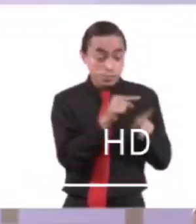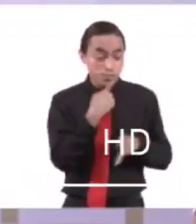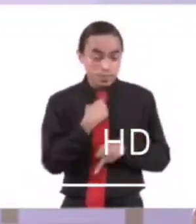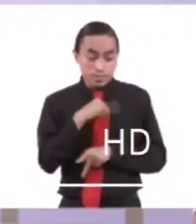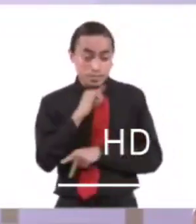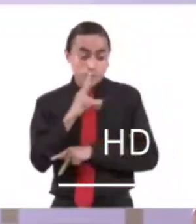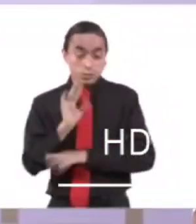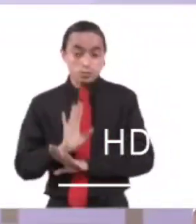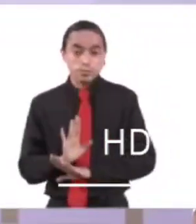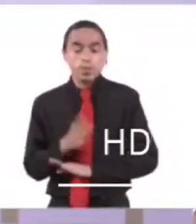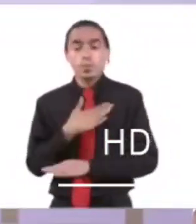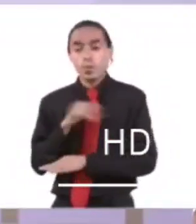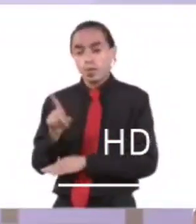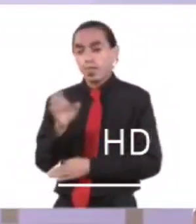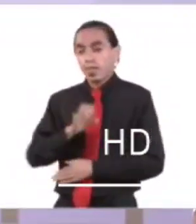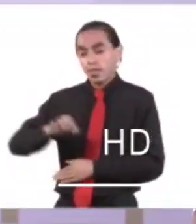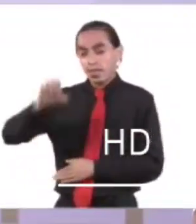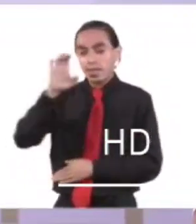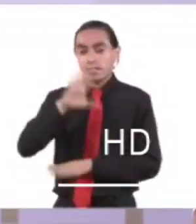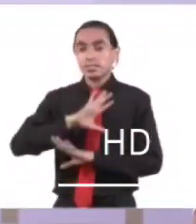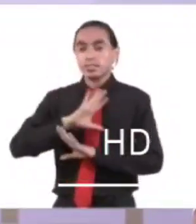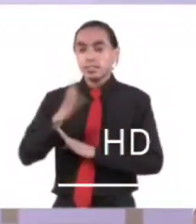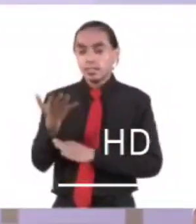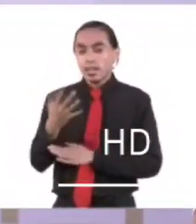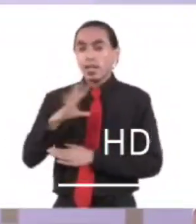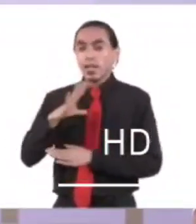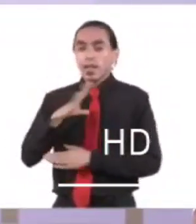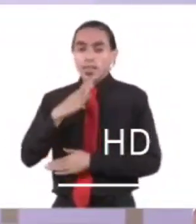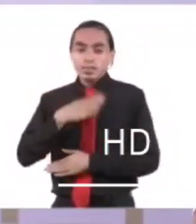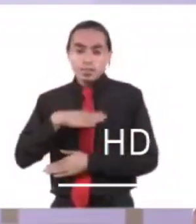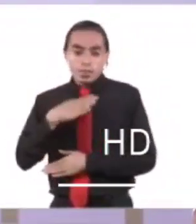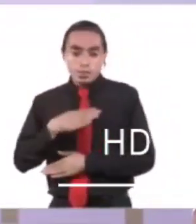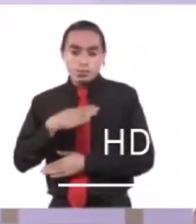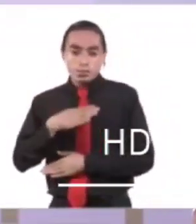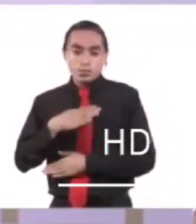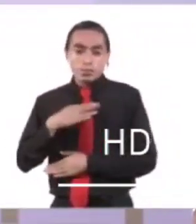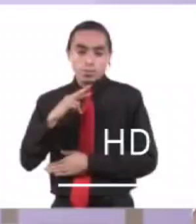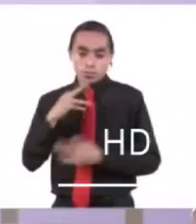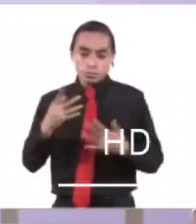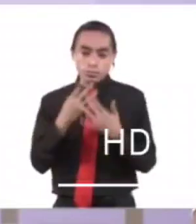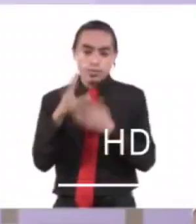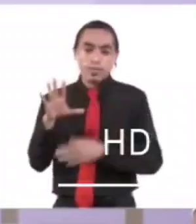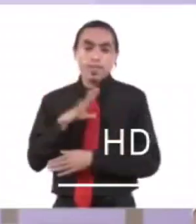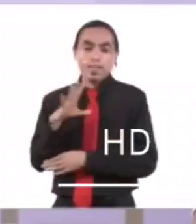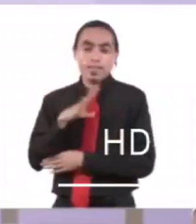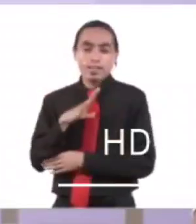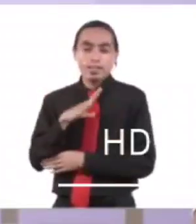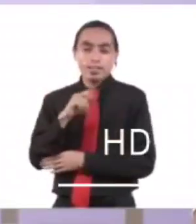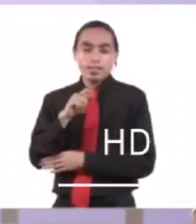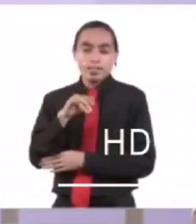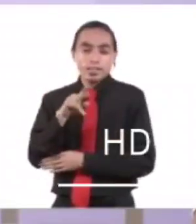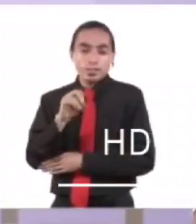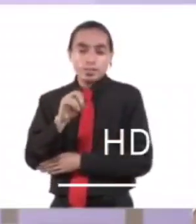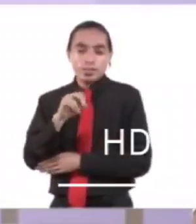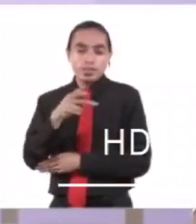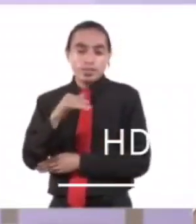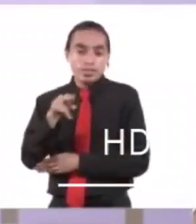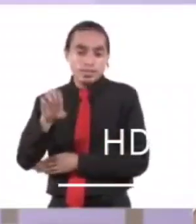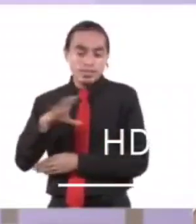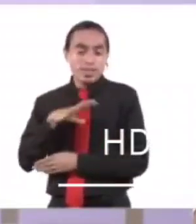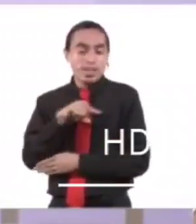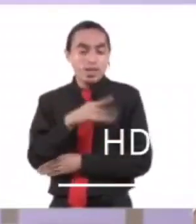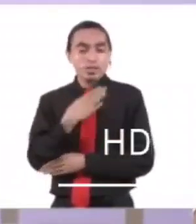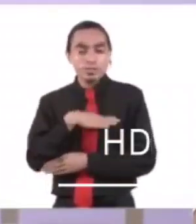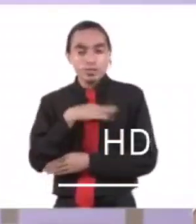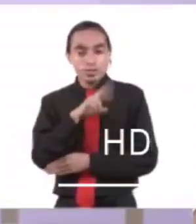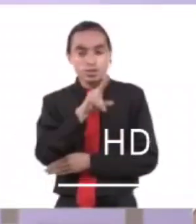adulto acostumbraba a relajarse en los baños de vapor del Templo de la Higiene, como llamó a los baños Rocío,